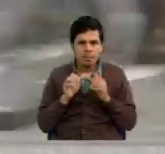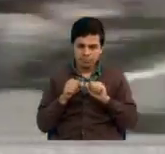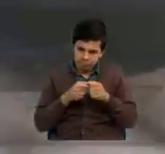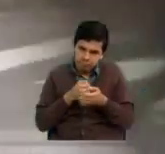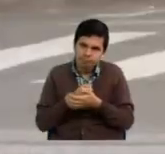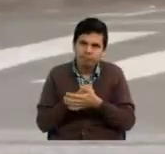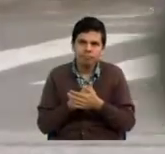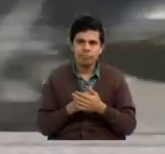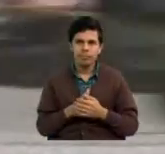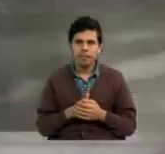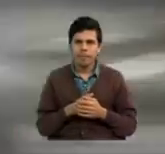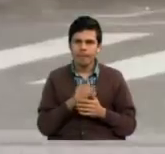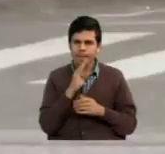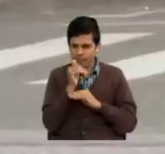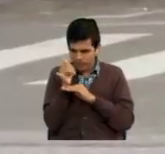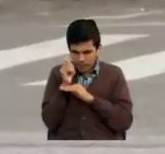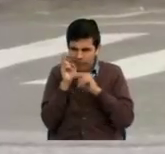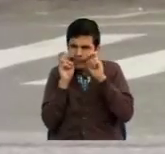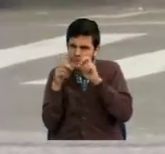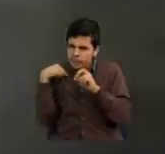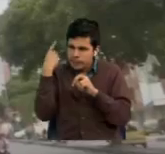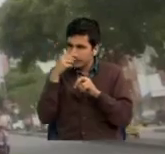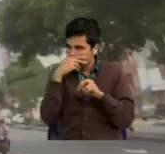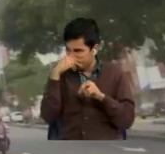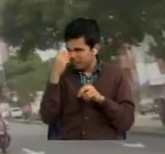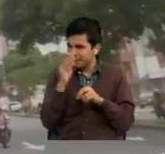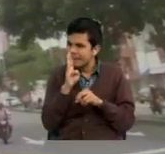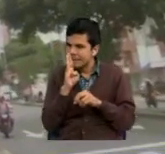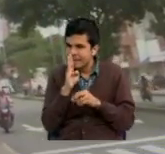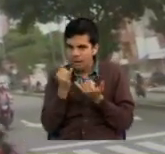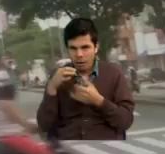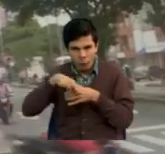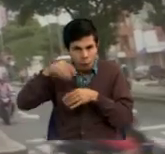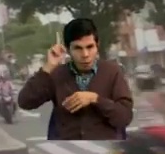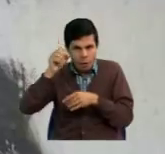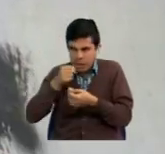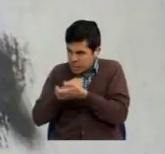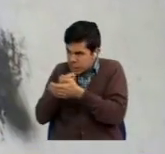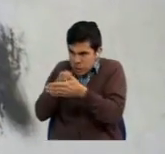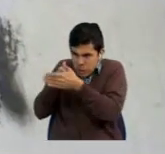avanzada. Se investigan cámaras de seguridad a quienes en esta época electoral han